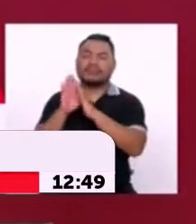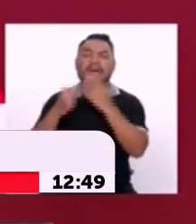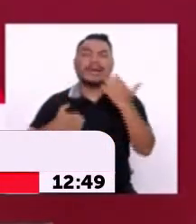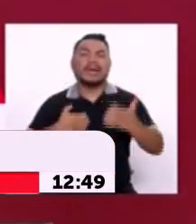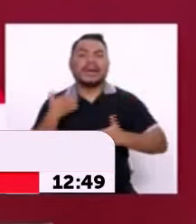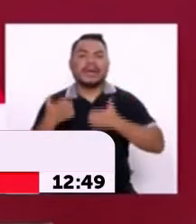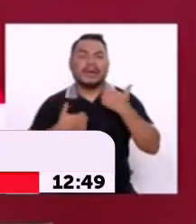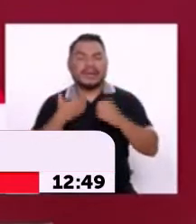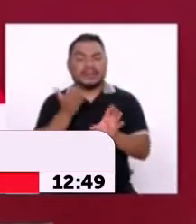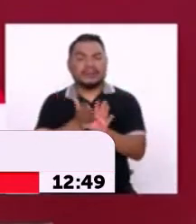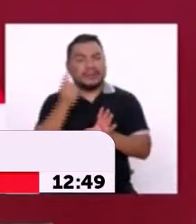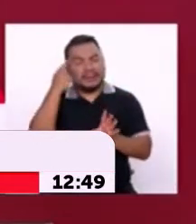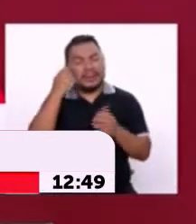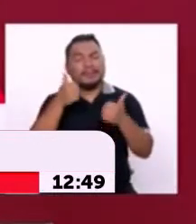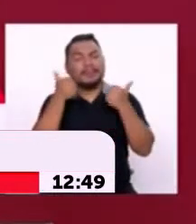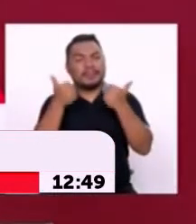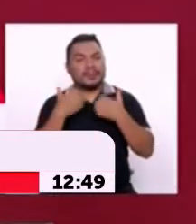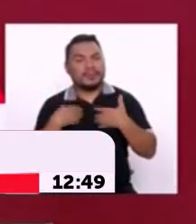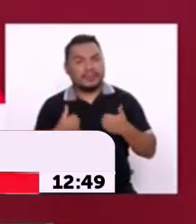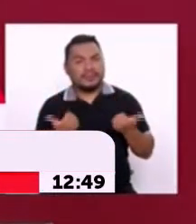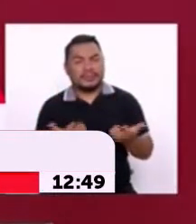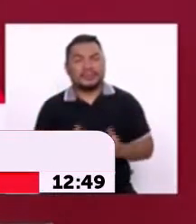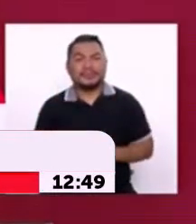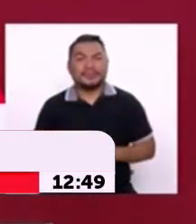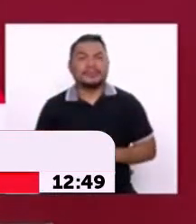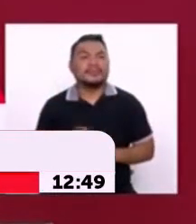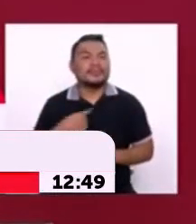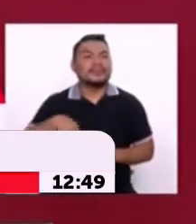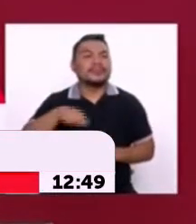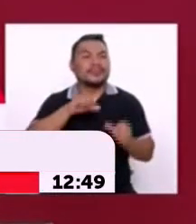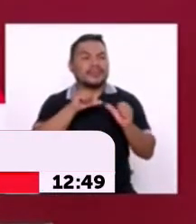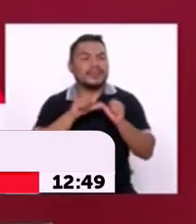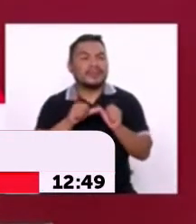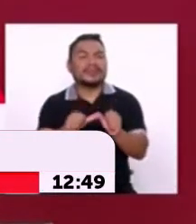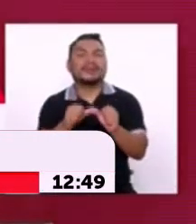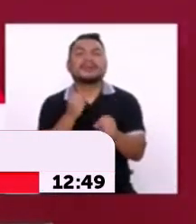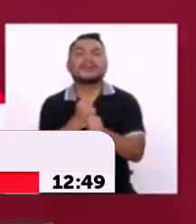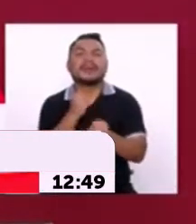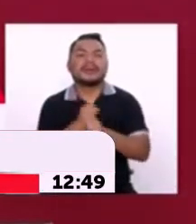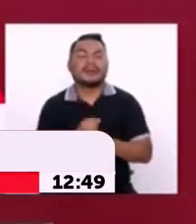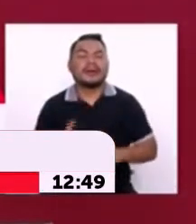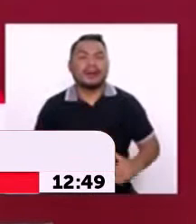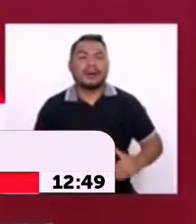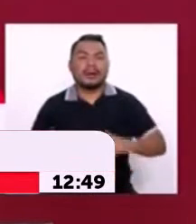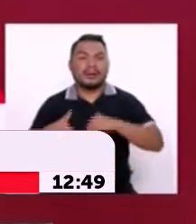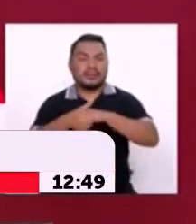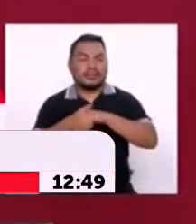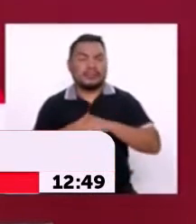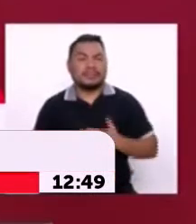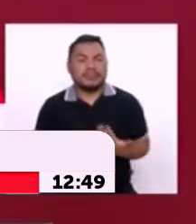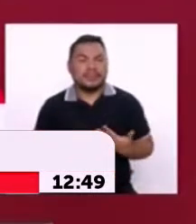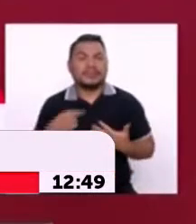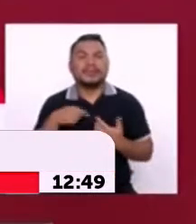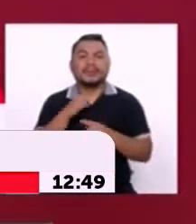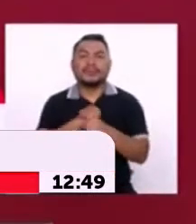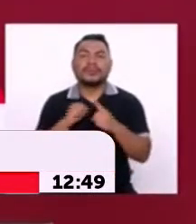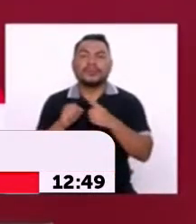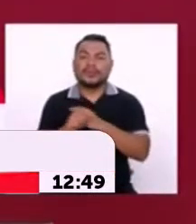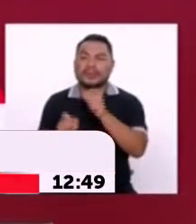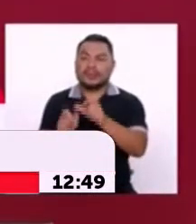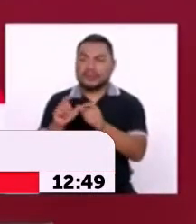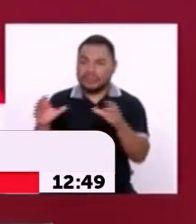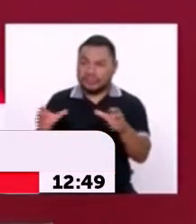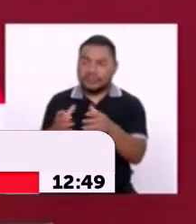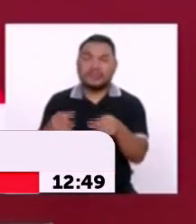crecer emocional y psicológicamente bien. Seguiremos trabajando de la mano con la